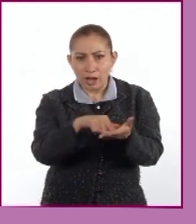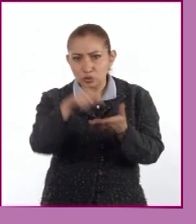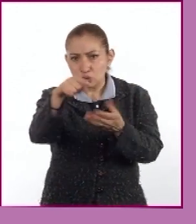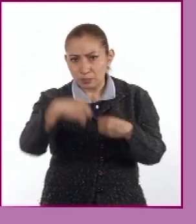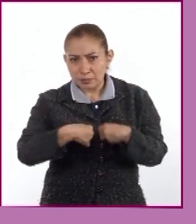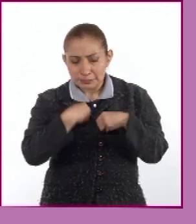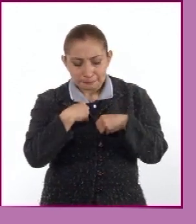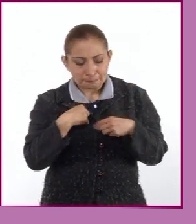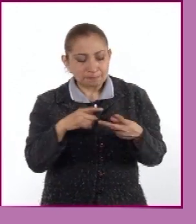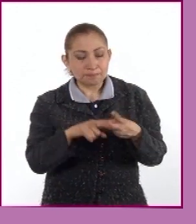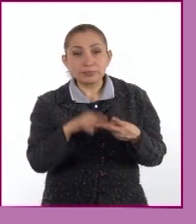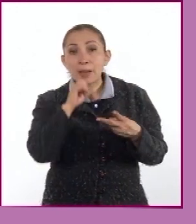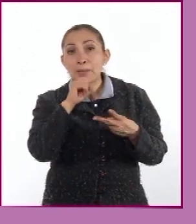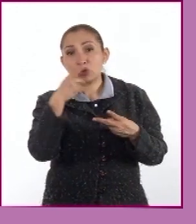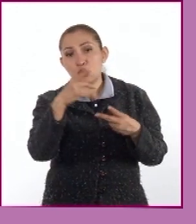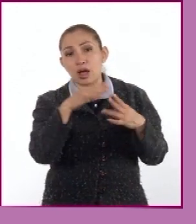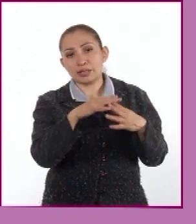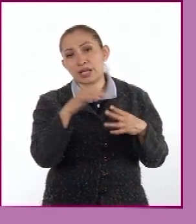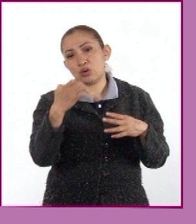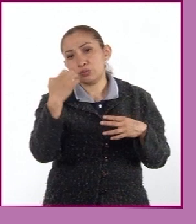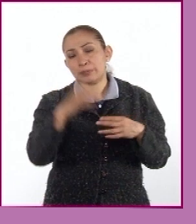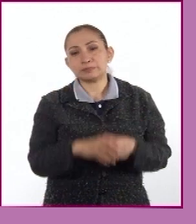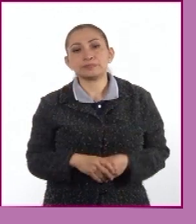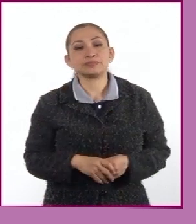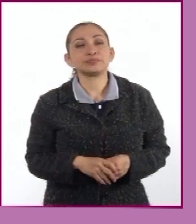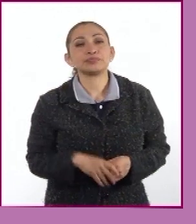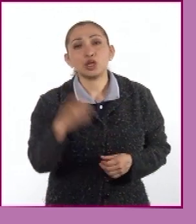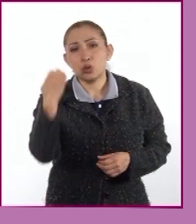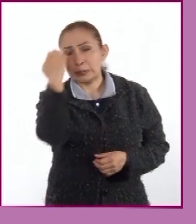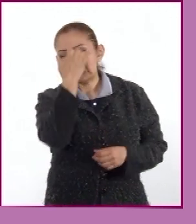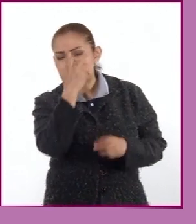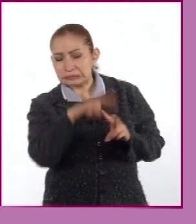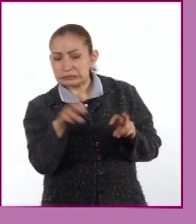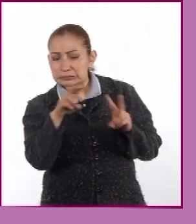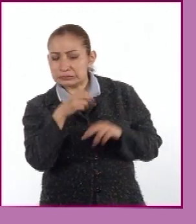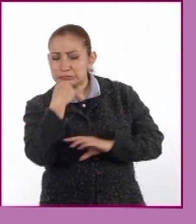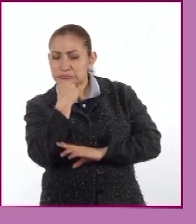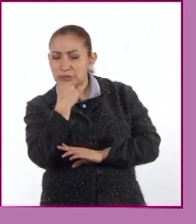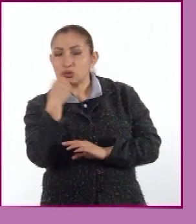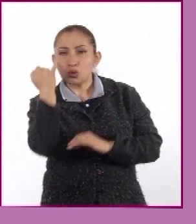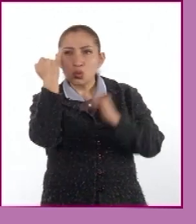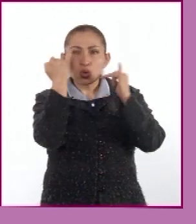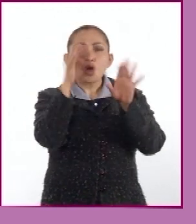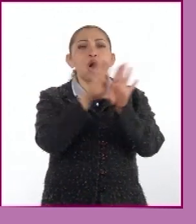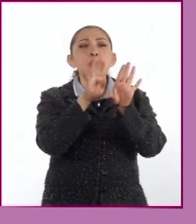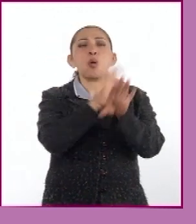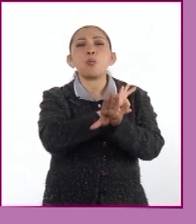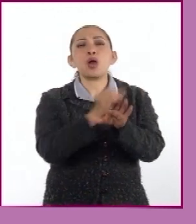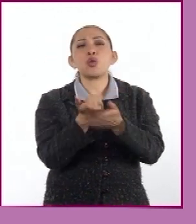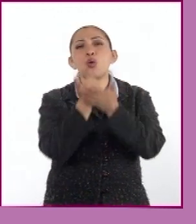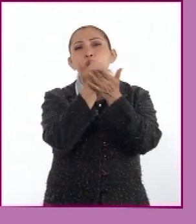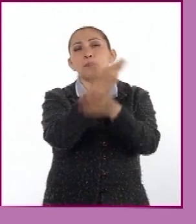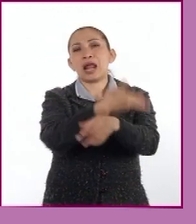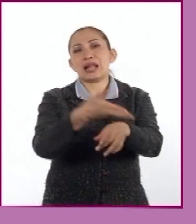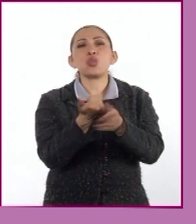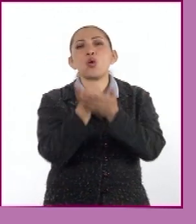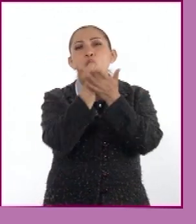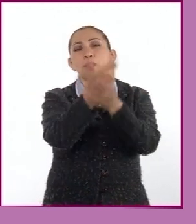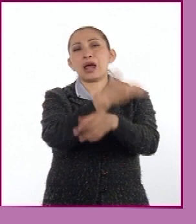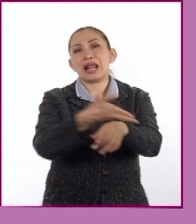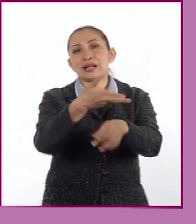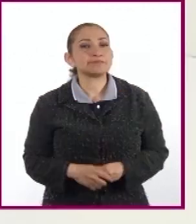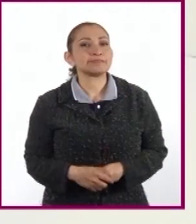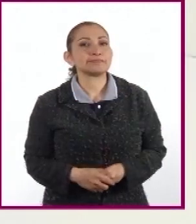se desenvuelvan, además de su casa y su escuela. Analicen los desafíos y diseñen las estrategias para